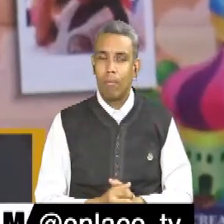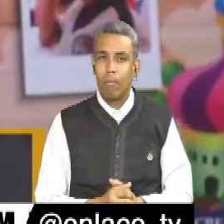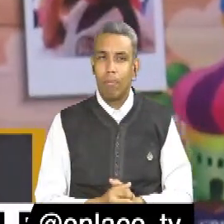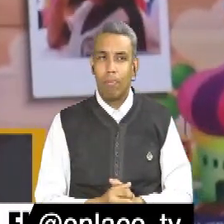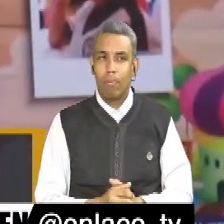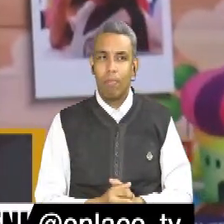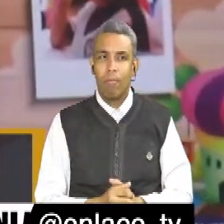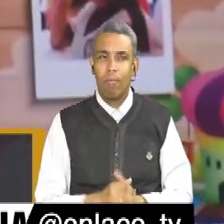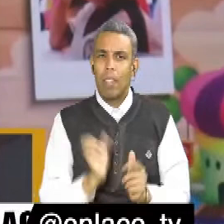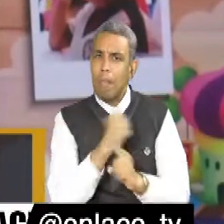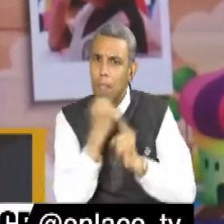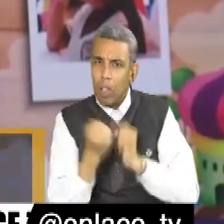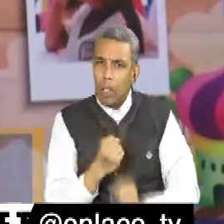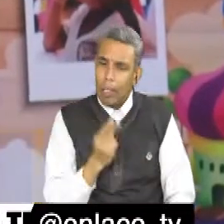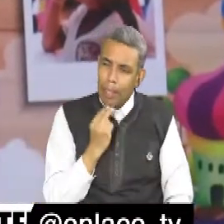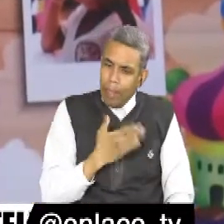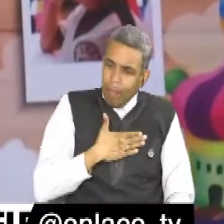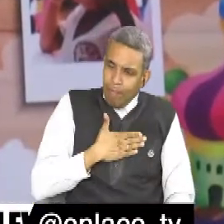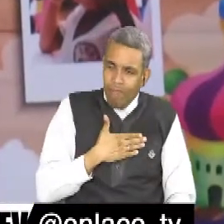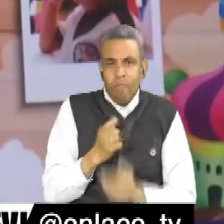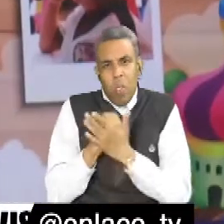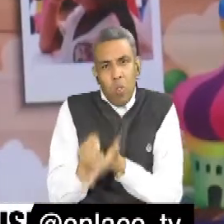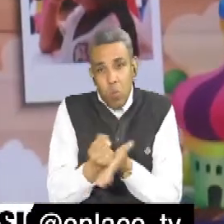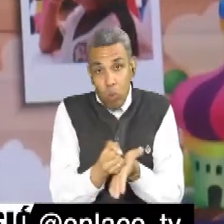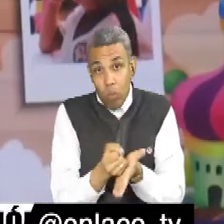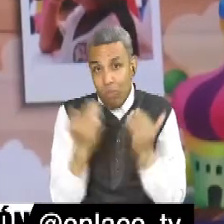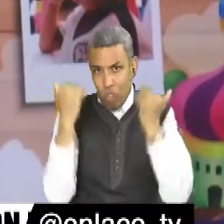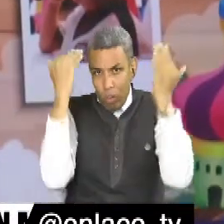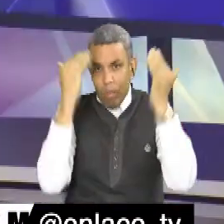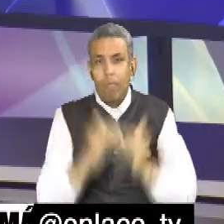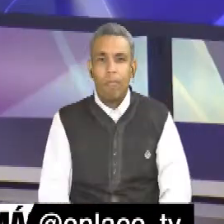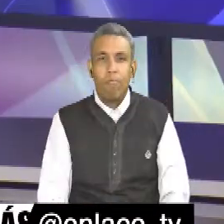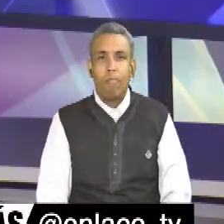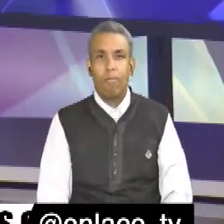Como antídoto, la psicóloga asegura que la bondad del ser humano es su salvación.